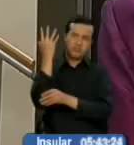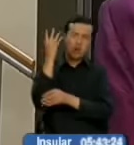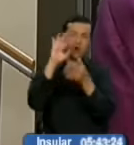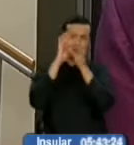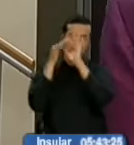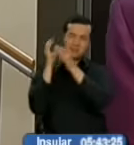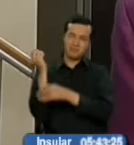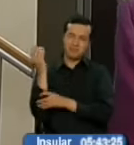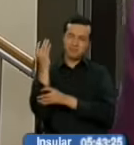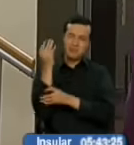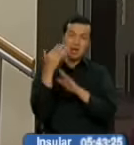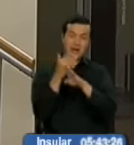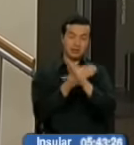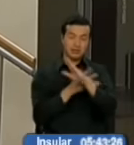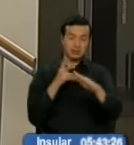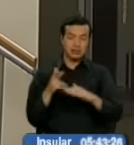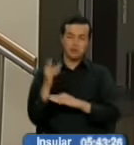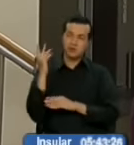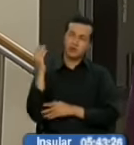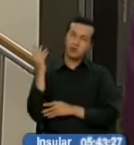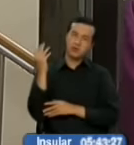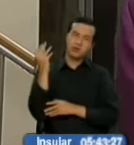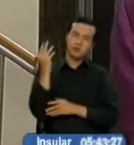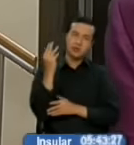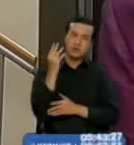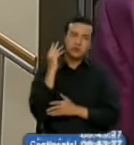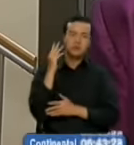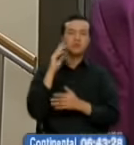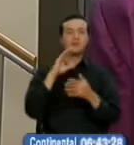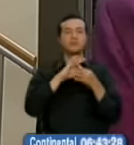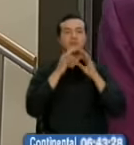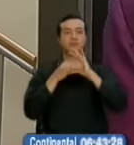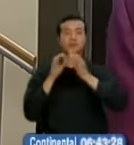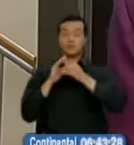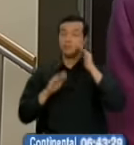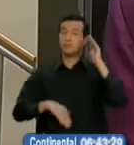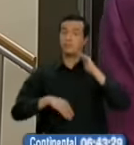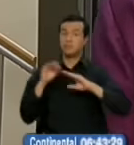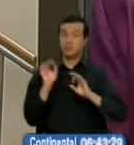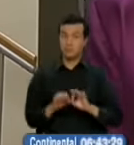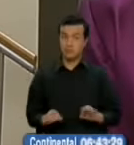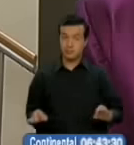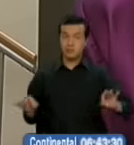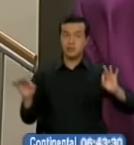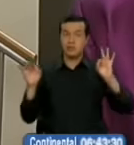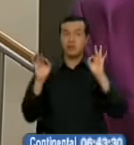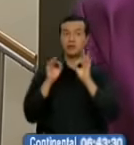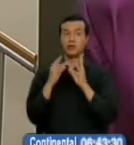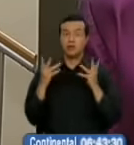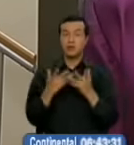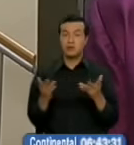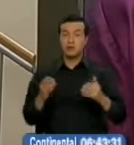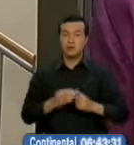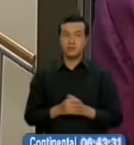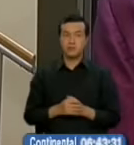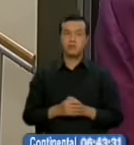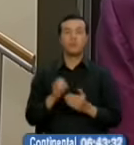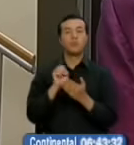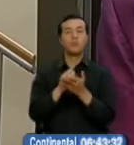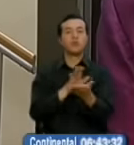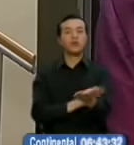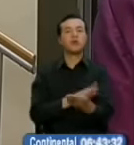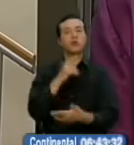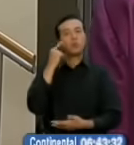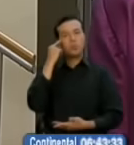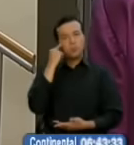justo minutos antes de la inauguración de las Olimpiadas. Pero lo que es más importante es que tenemos un proyecto